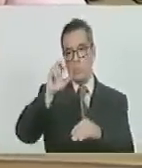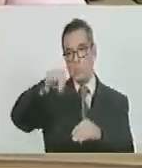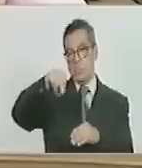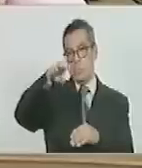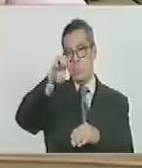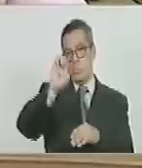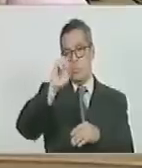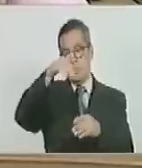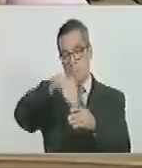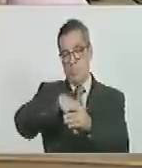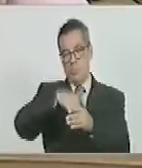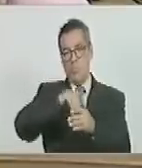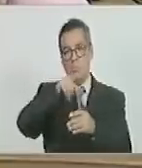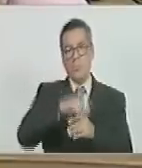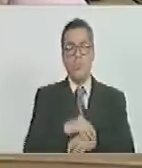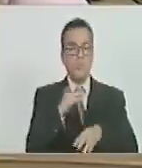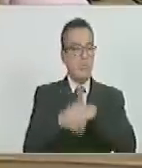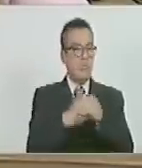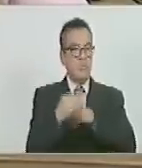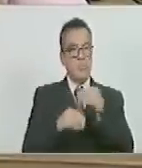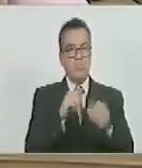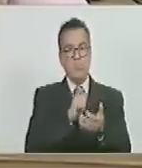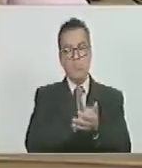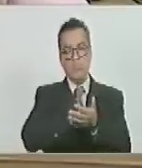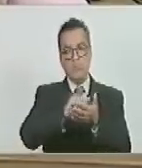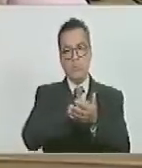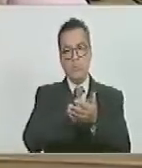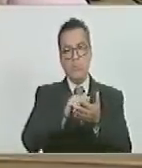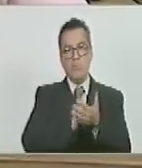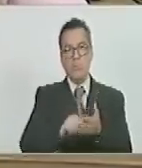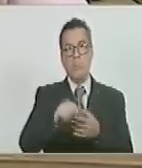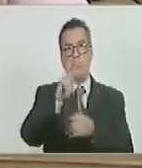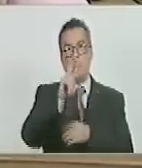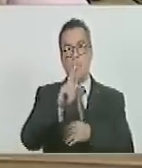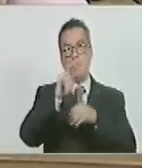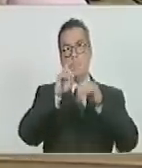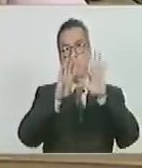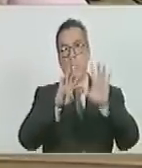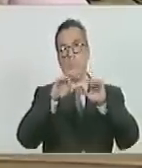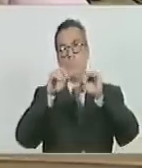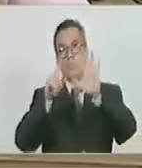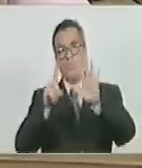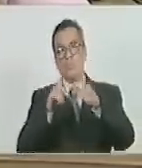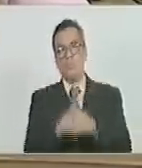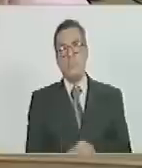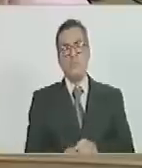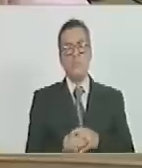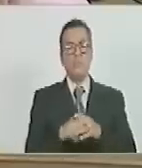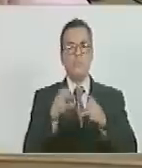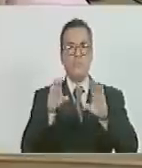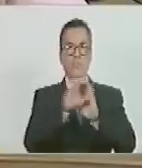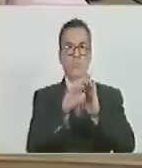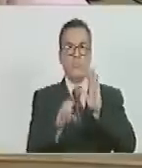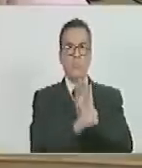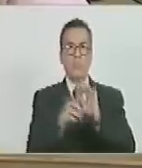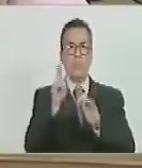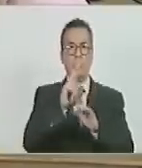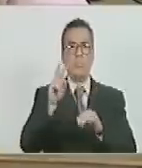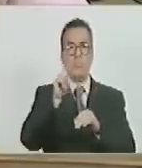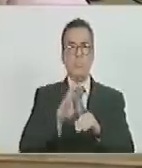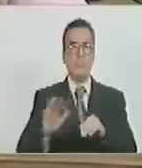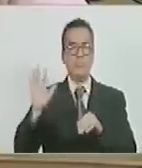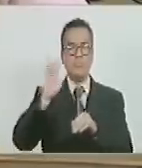Nacional Electoral, de conformidad con lo establecido en el artículo 296 de la Constitución de la